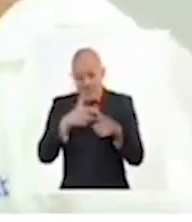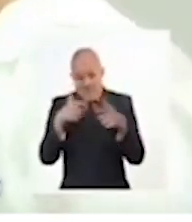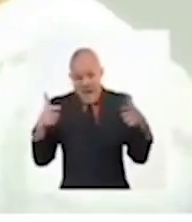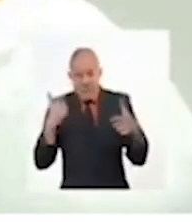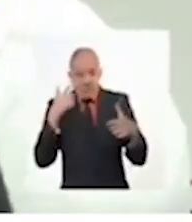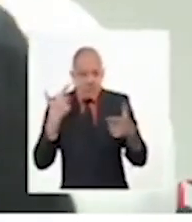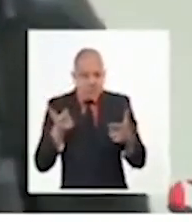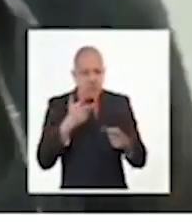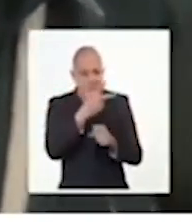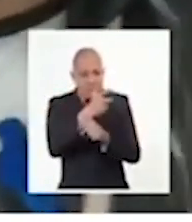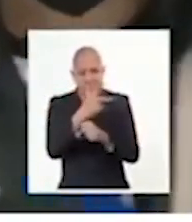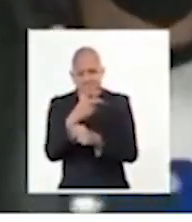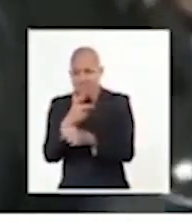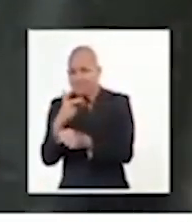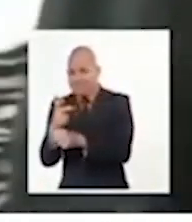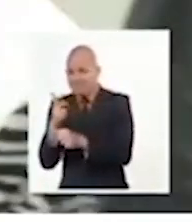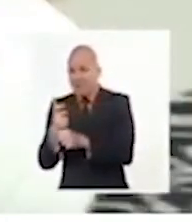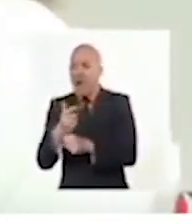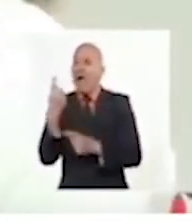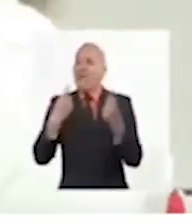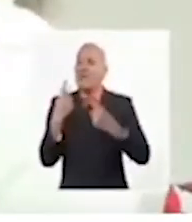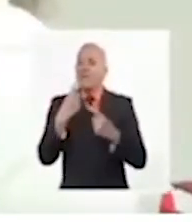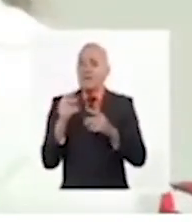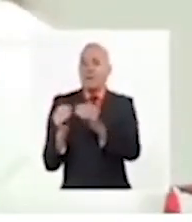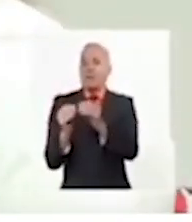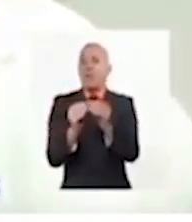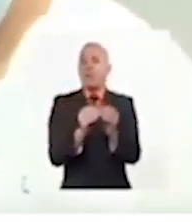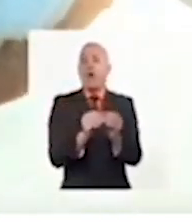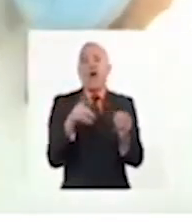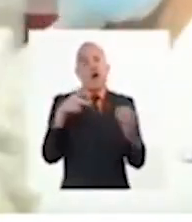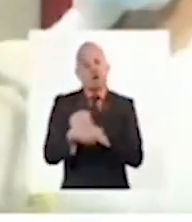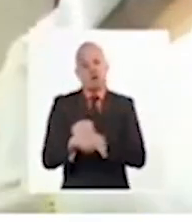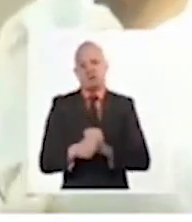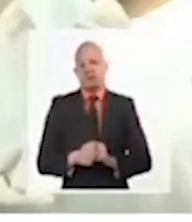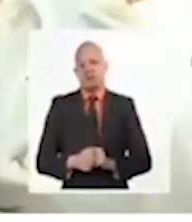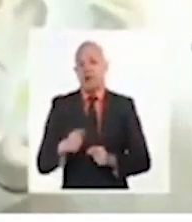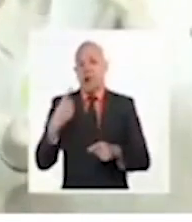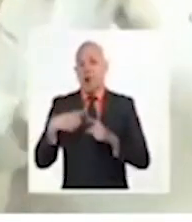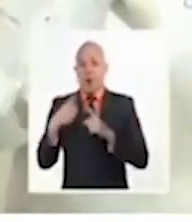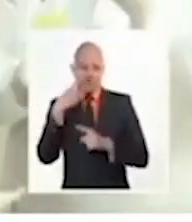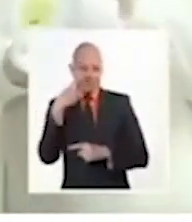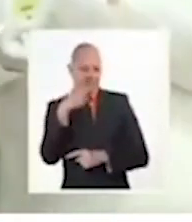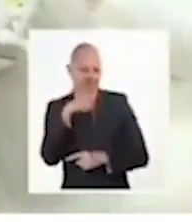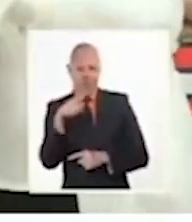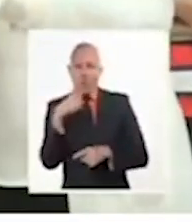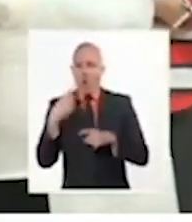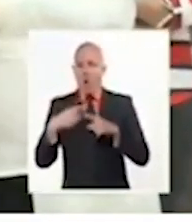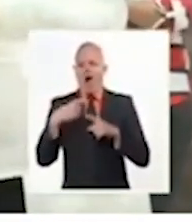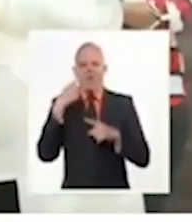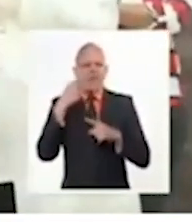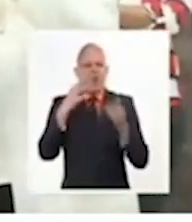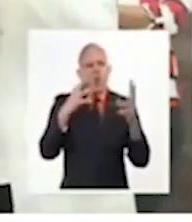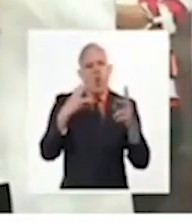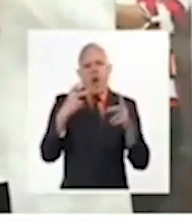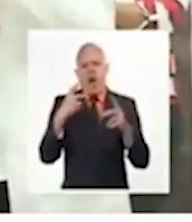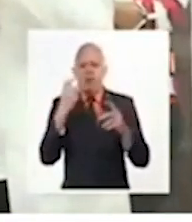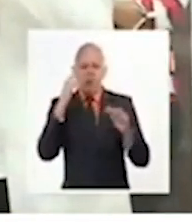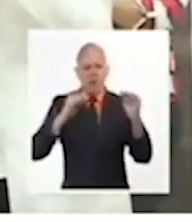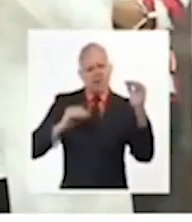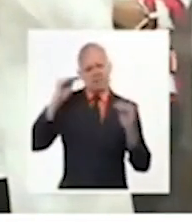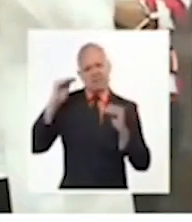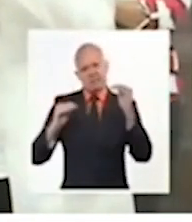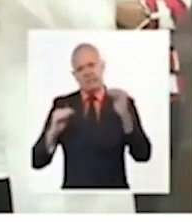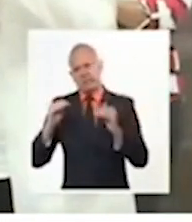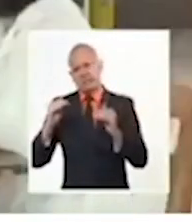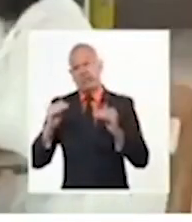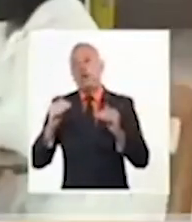Ade, señora Torrientes, dice, ¿pudieras mantenernos informados de los procesamientos de visa una vez reabiertos? Seguro, vamos a estar al pendiente de